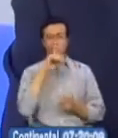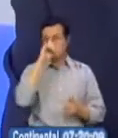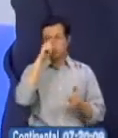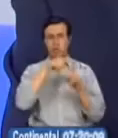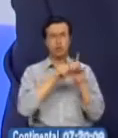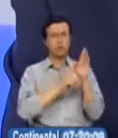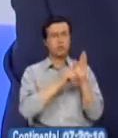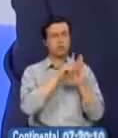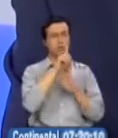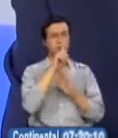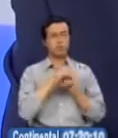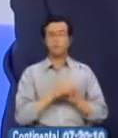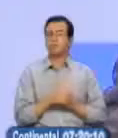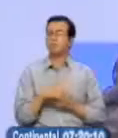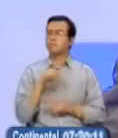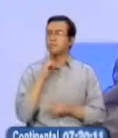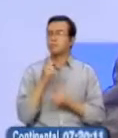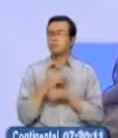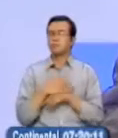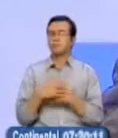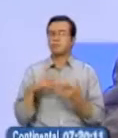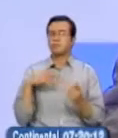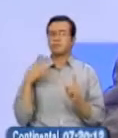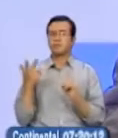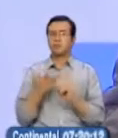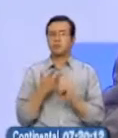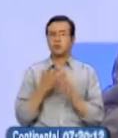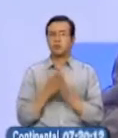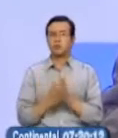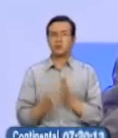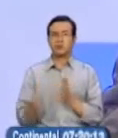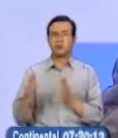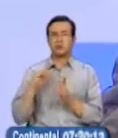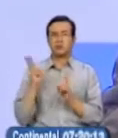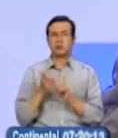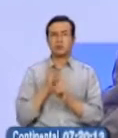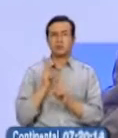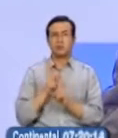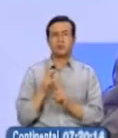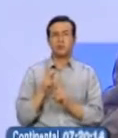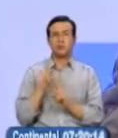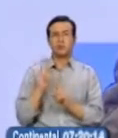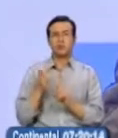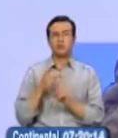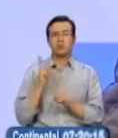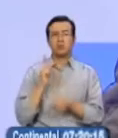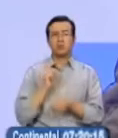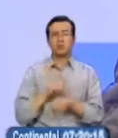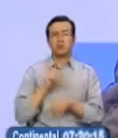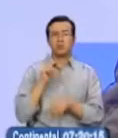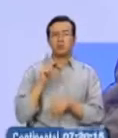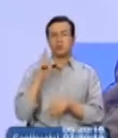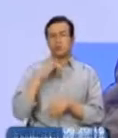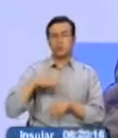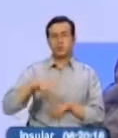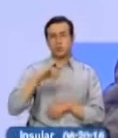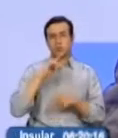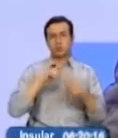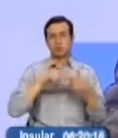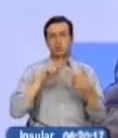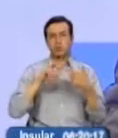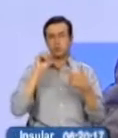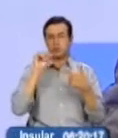el desarrollo? Efectivamente, esta es la tercera pata que te había comentado, la tercera arista. La una es democratización, la segunda